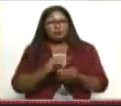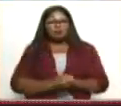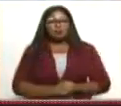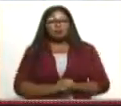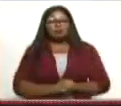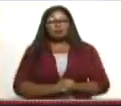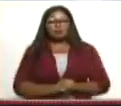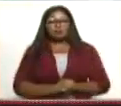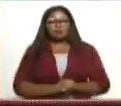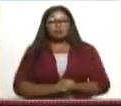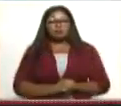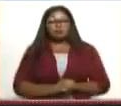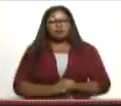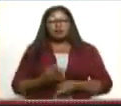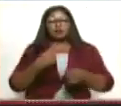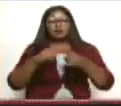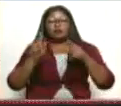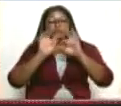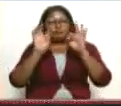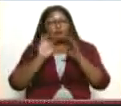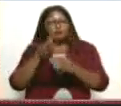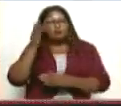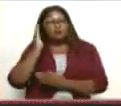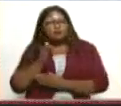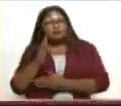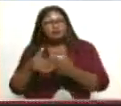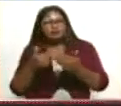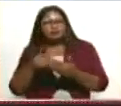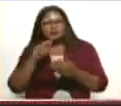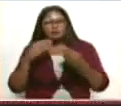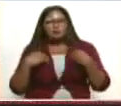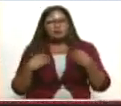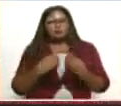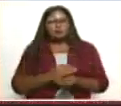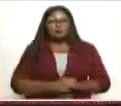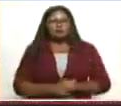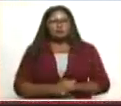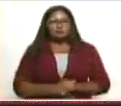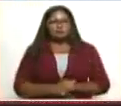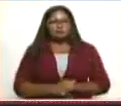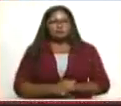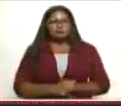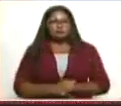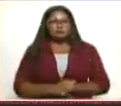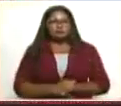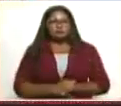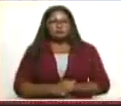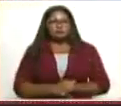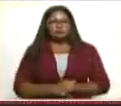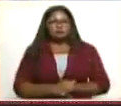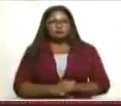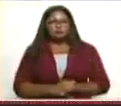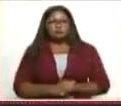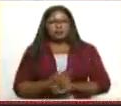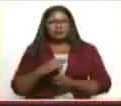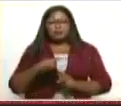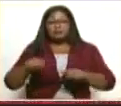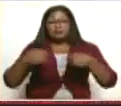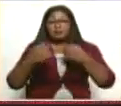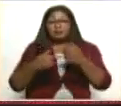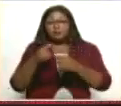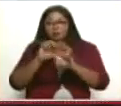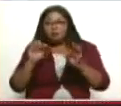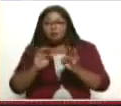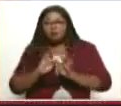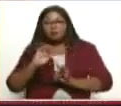otro elemento de amenaza y de desafío que enfrenta esta